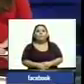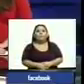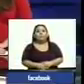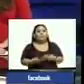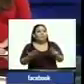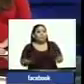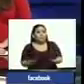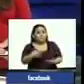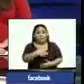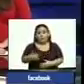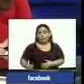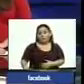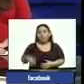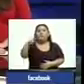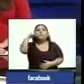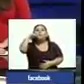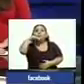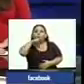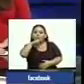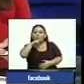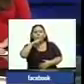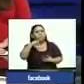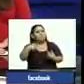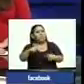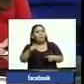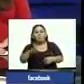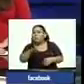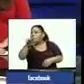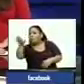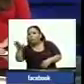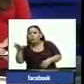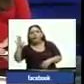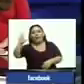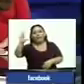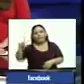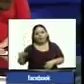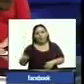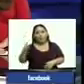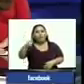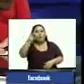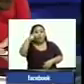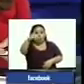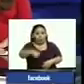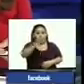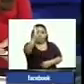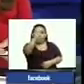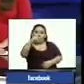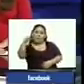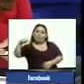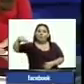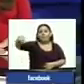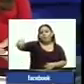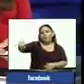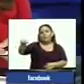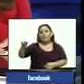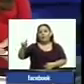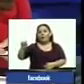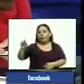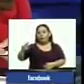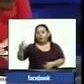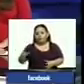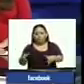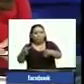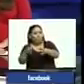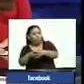Y el presidente de la República, Nayib Bukele, continúa con su gira por Asia, esta vez se encuentra en Catar, mientras que una delegación china ya sigue analizando los